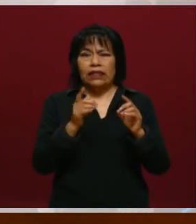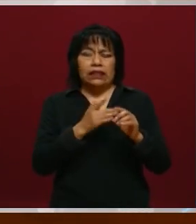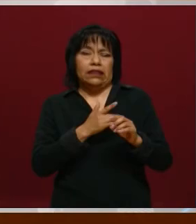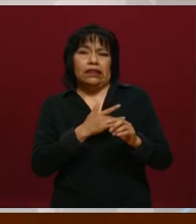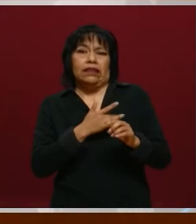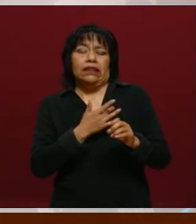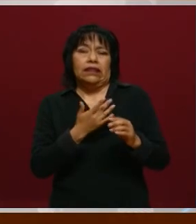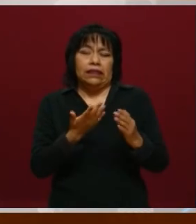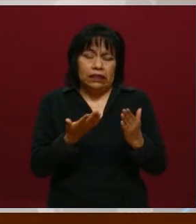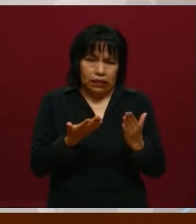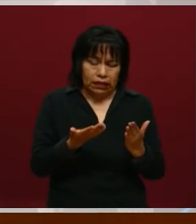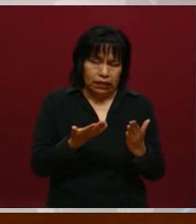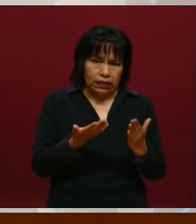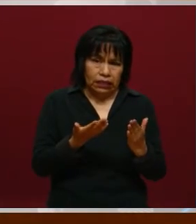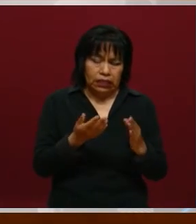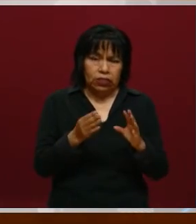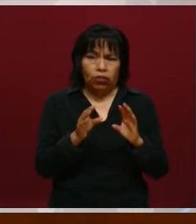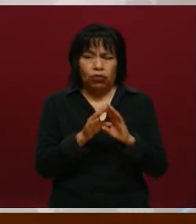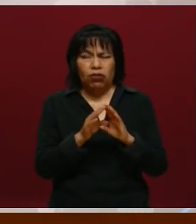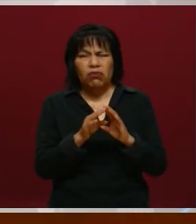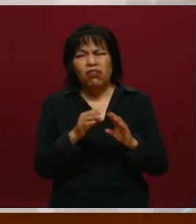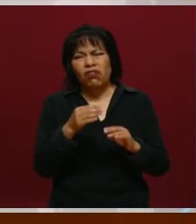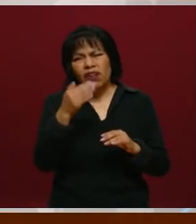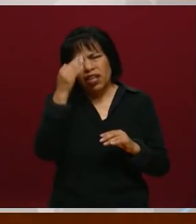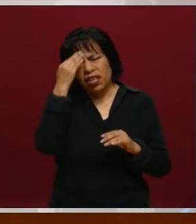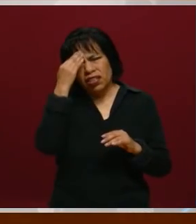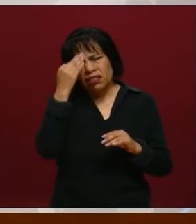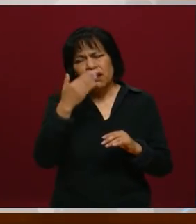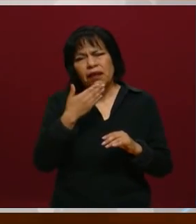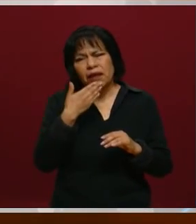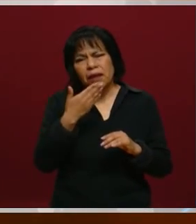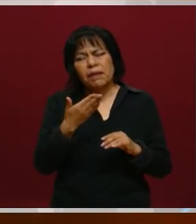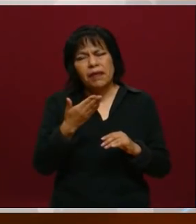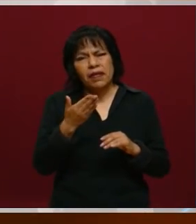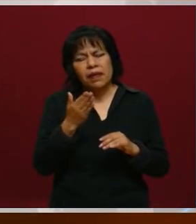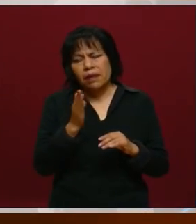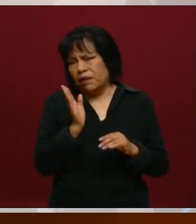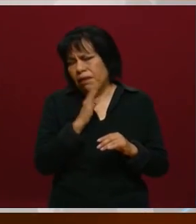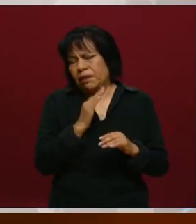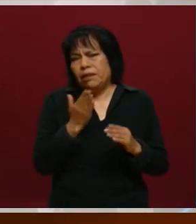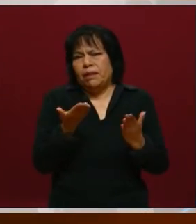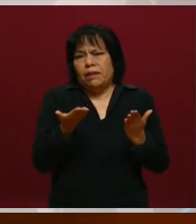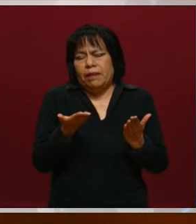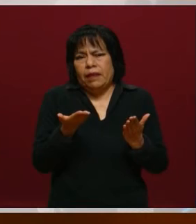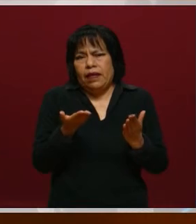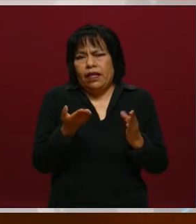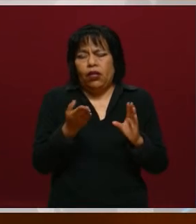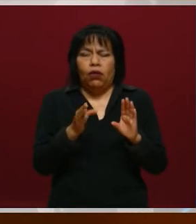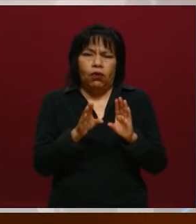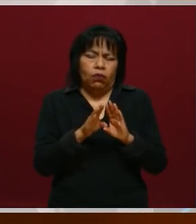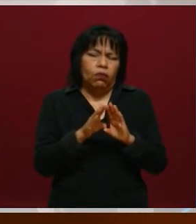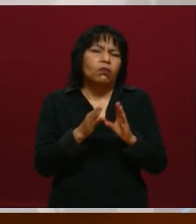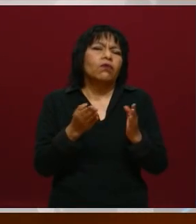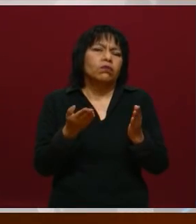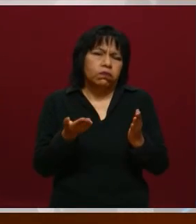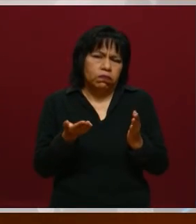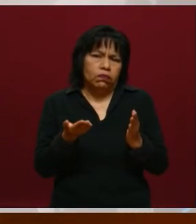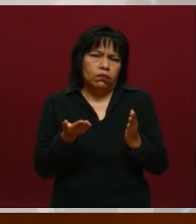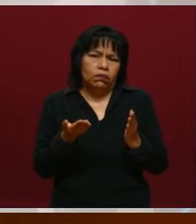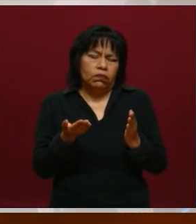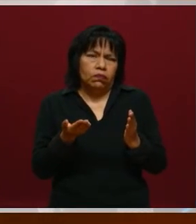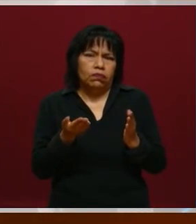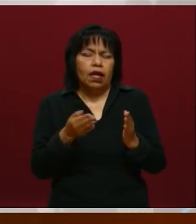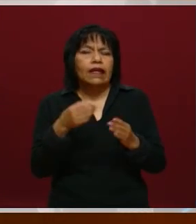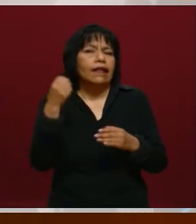decías tuvo al principio hacia lo que consideramos que está bien o lo que no está bien verdad en el